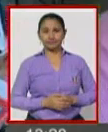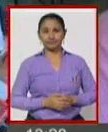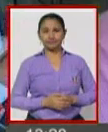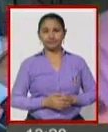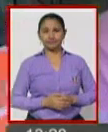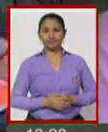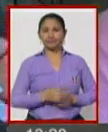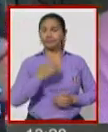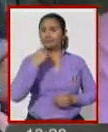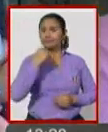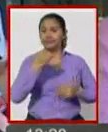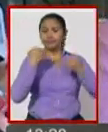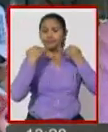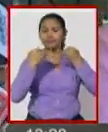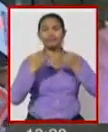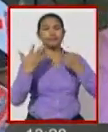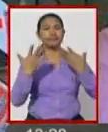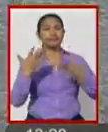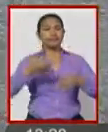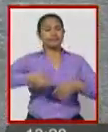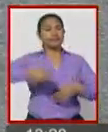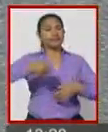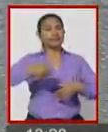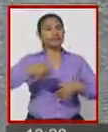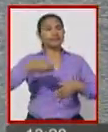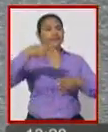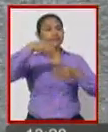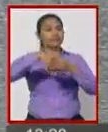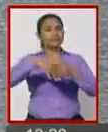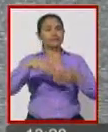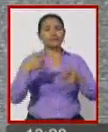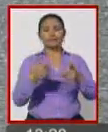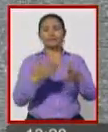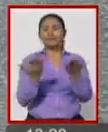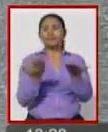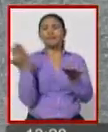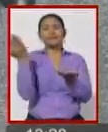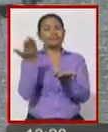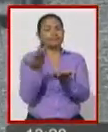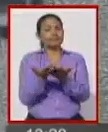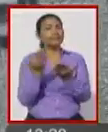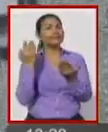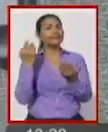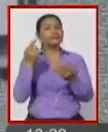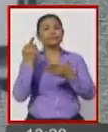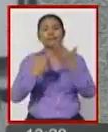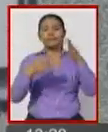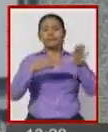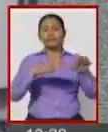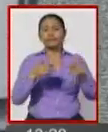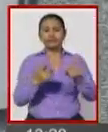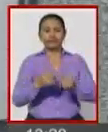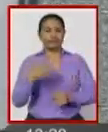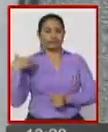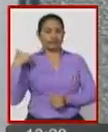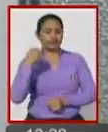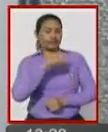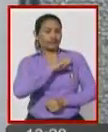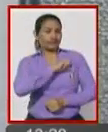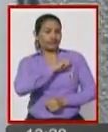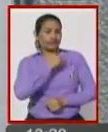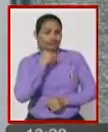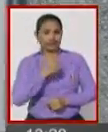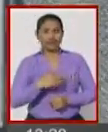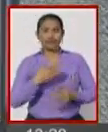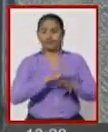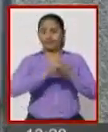Bueno, lo que dice el reporte es que estaba en una maleta. Los investigadores aún indagan la procedencia y finalidad de las armas. El comandante departamental